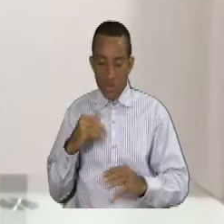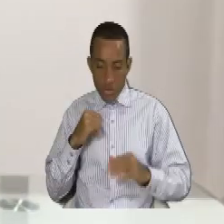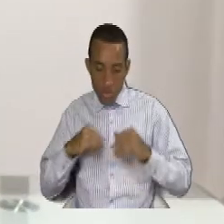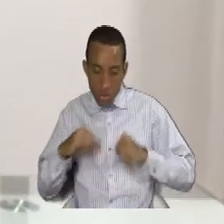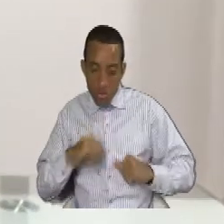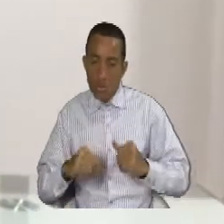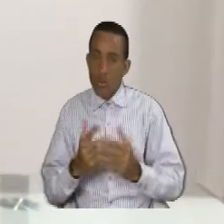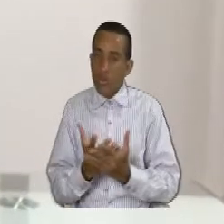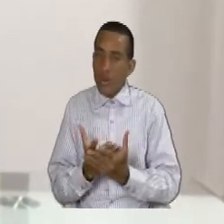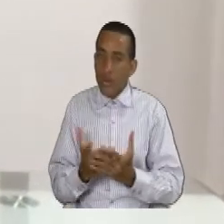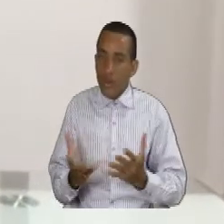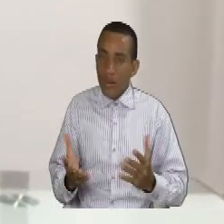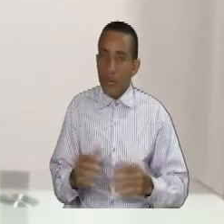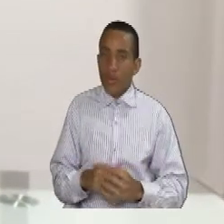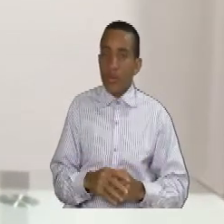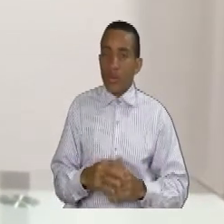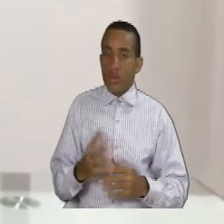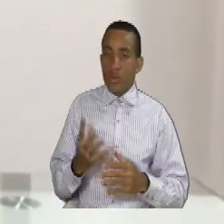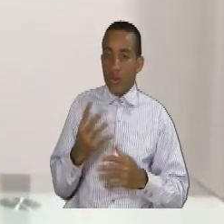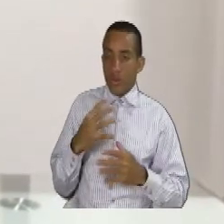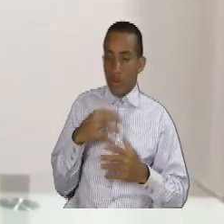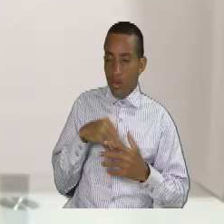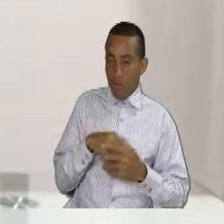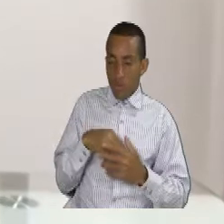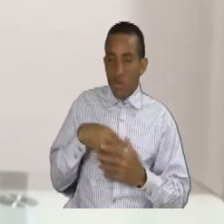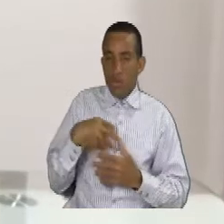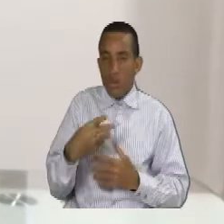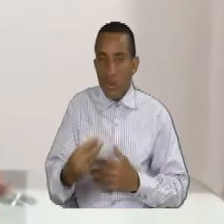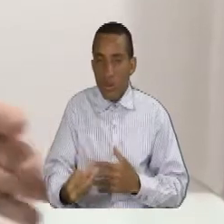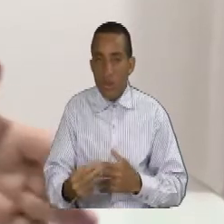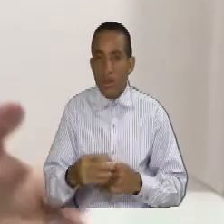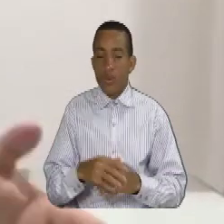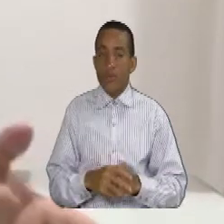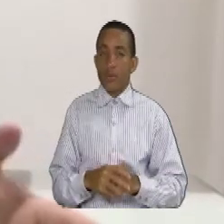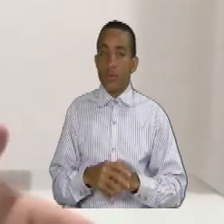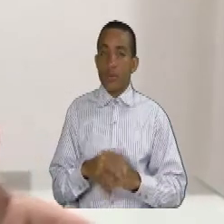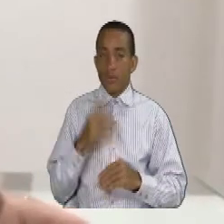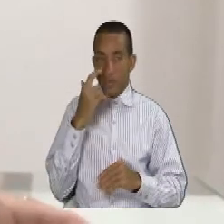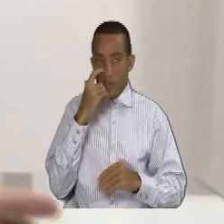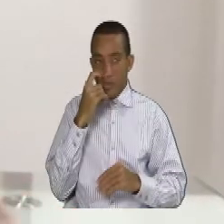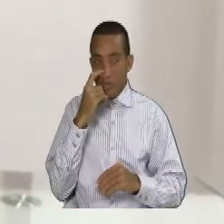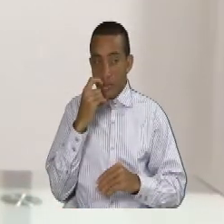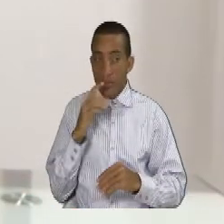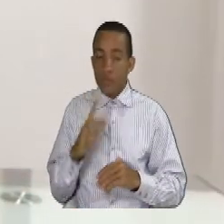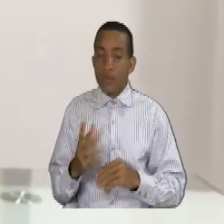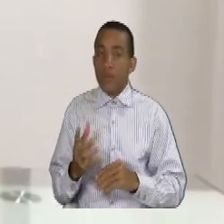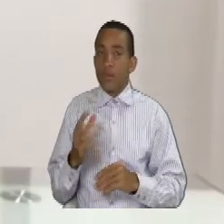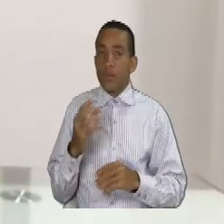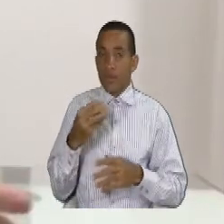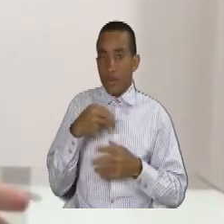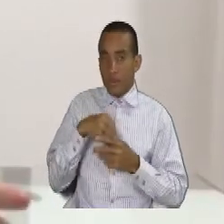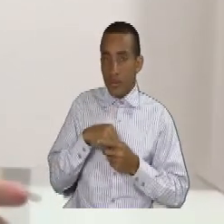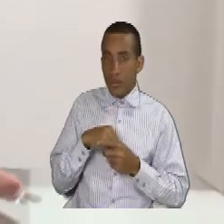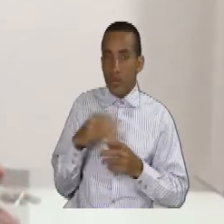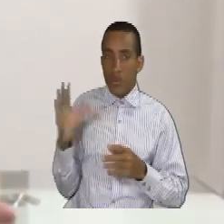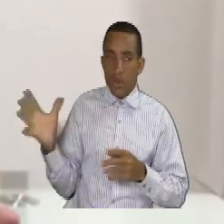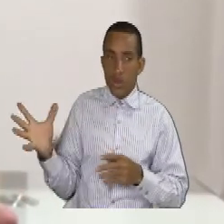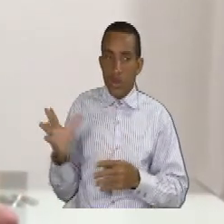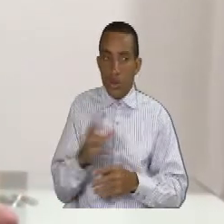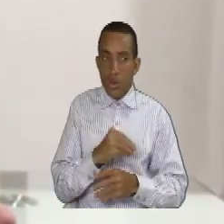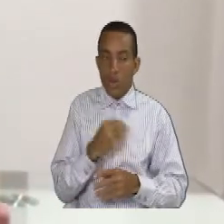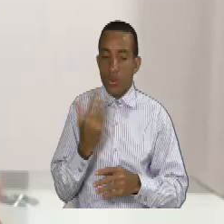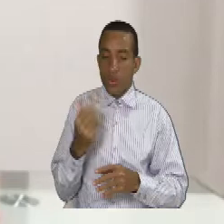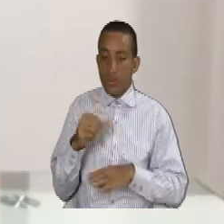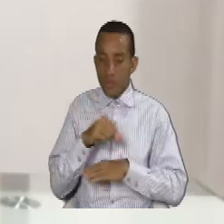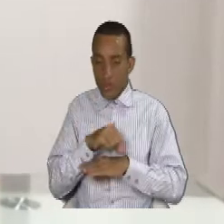procedimientos invasivos como no invasivos. En los procedimientos invasivos podemos contar con todos los procedimientos de cirugía